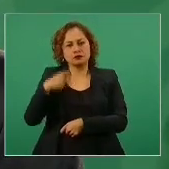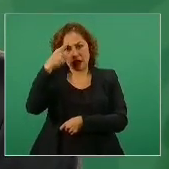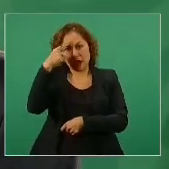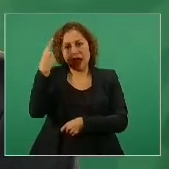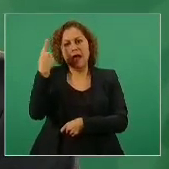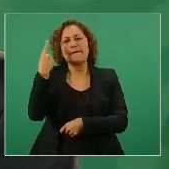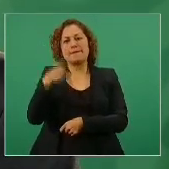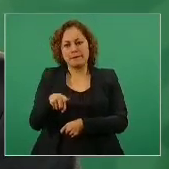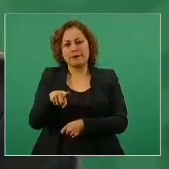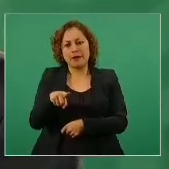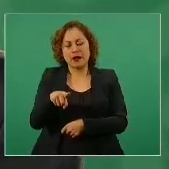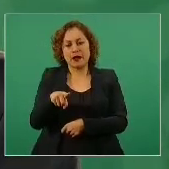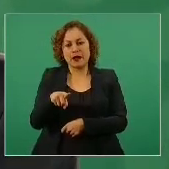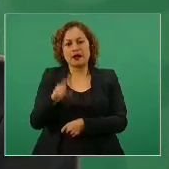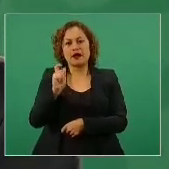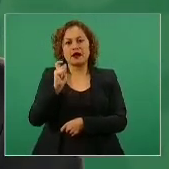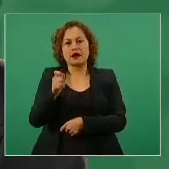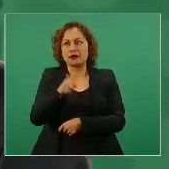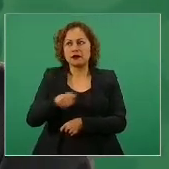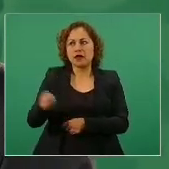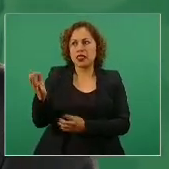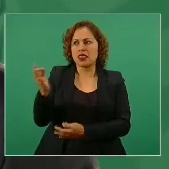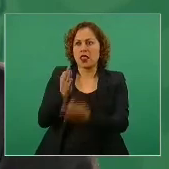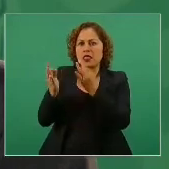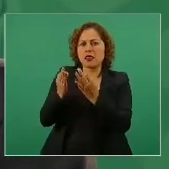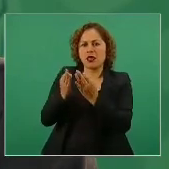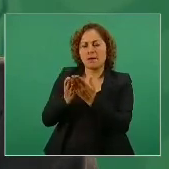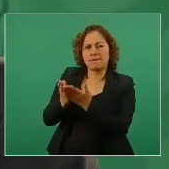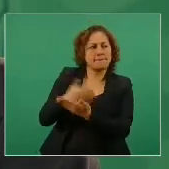el acoso y la provocación.